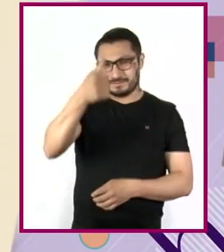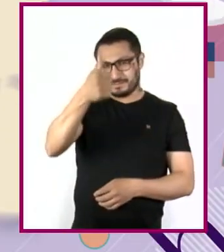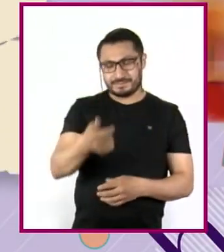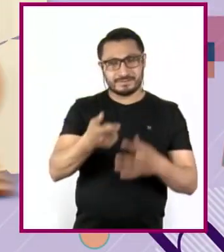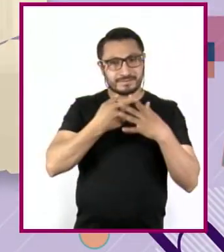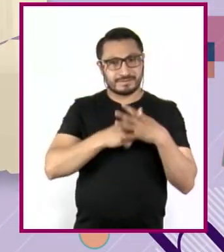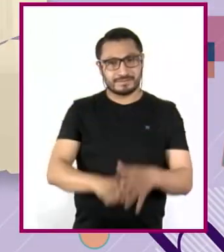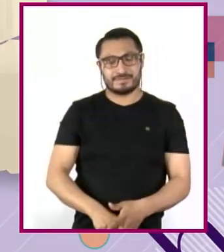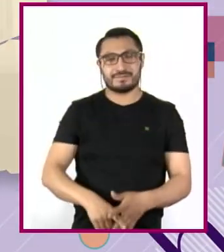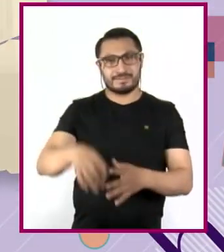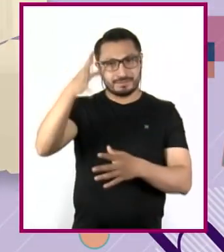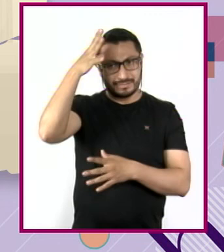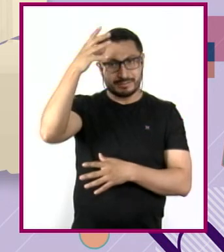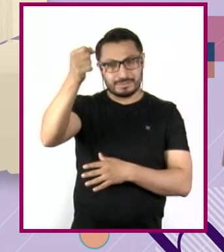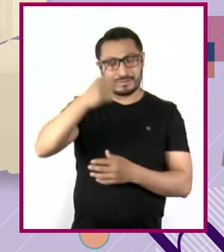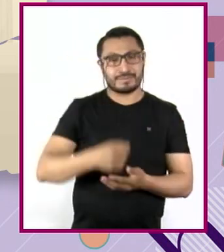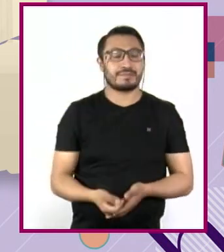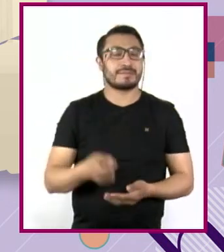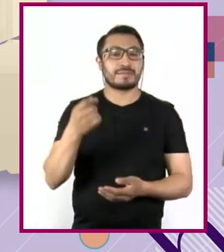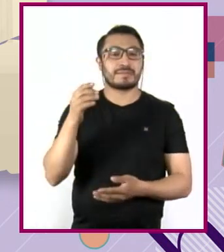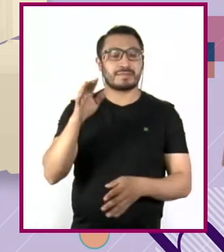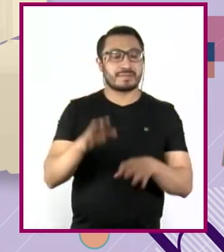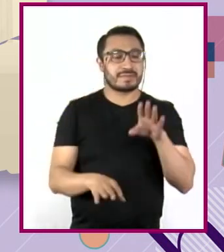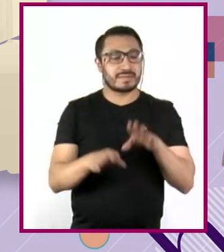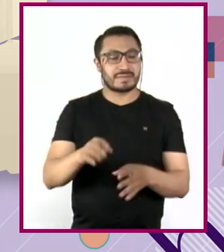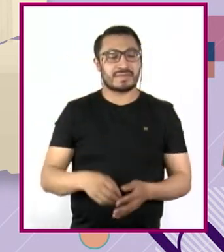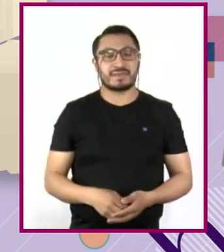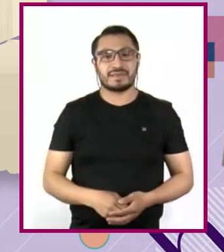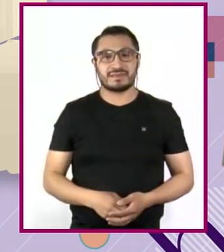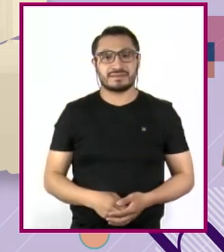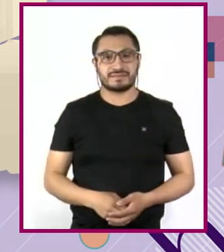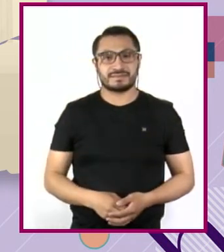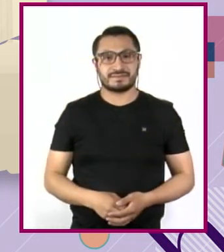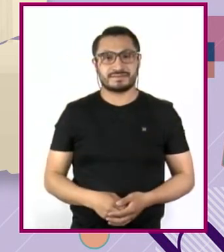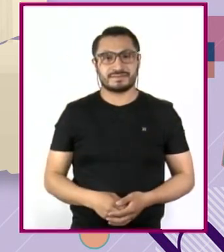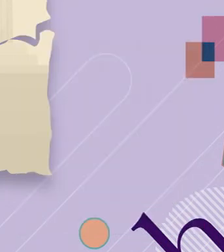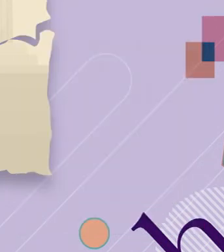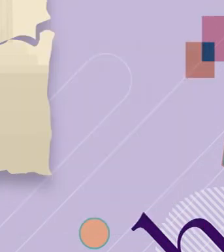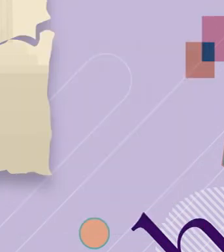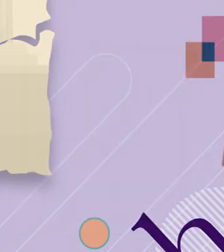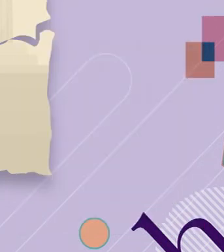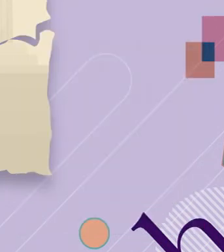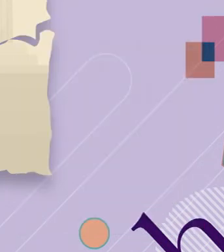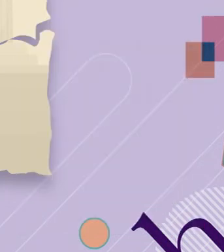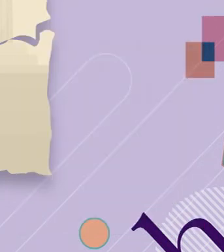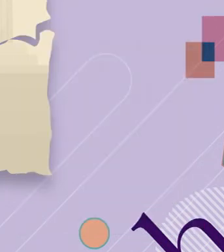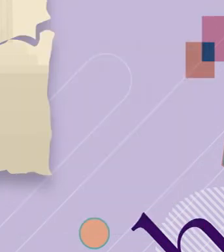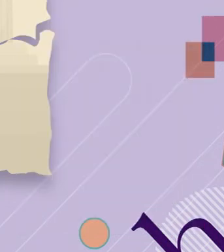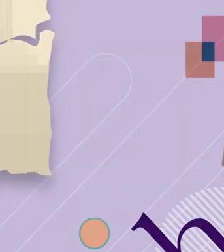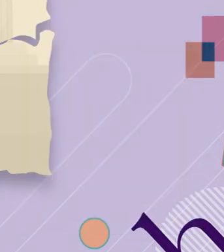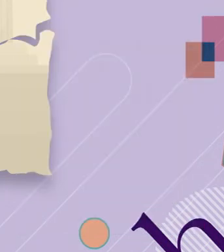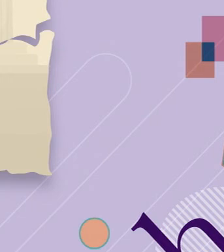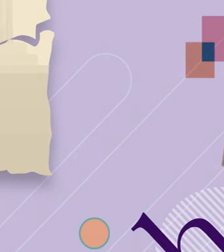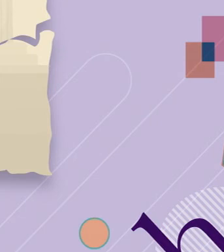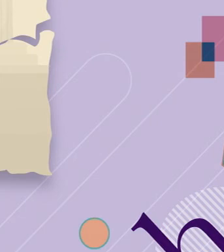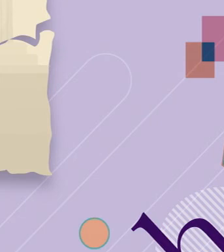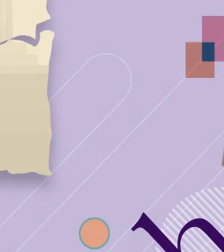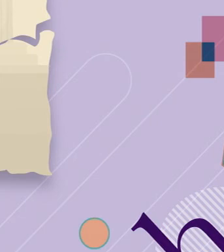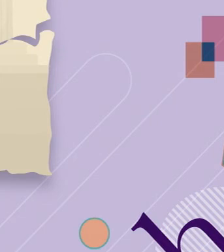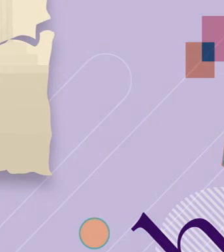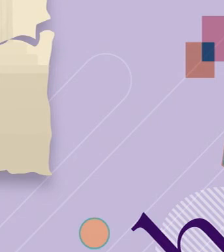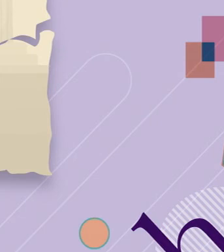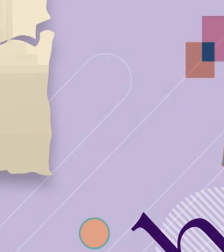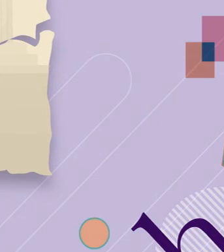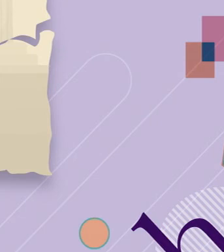concepto. En algunos pasajes de la Ilíada y la Odisea, Homero se refiere al alma como algo que los combatientes arriesgan en